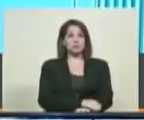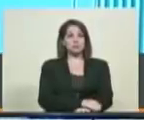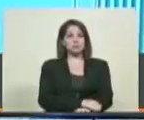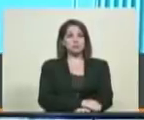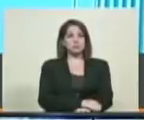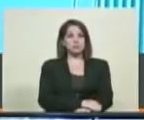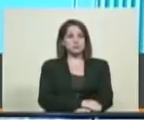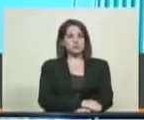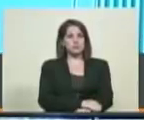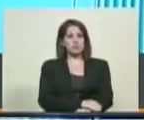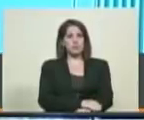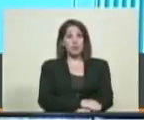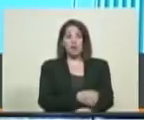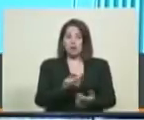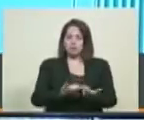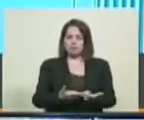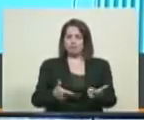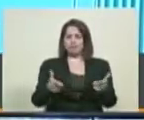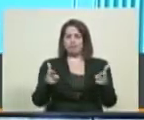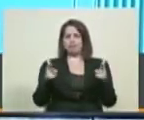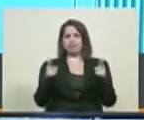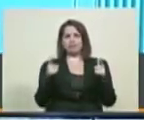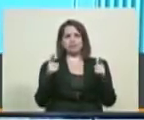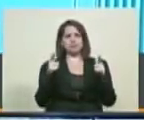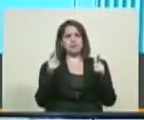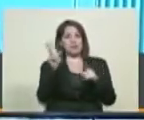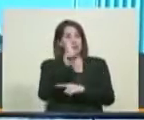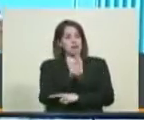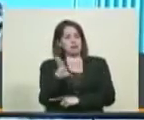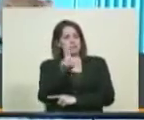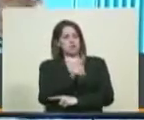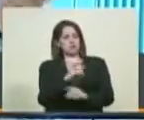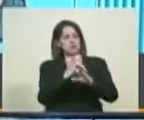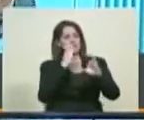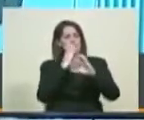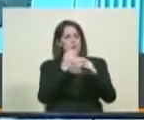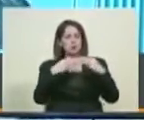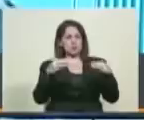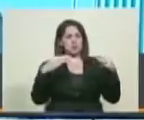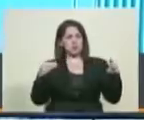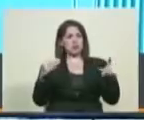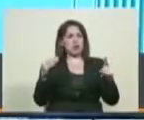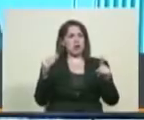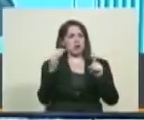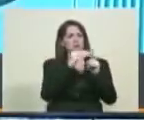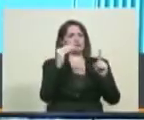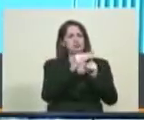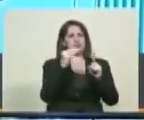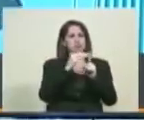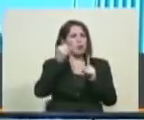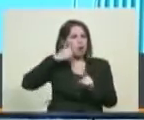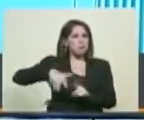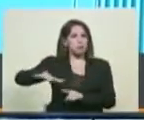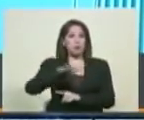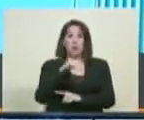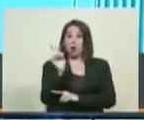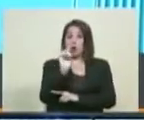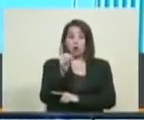Ni permitamos que se utilice el transporte público para hacerle daño al pueblo. No lo